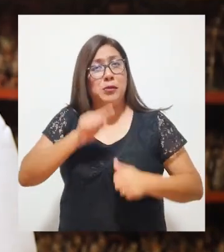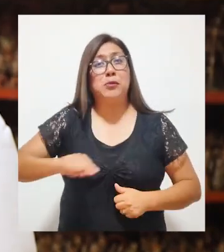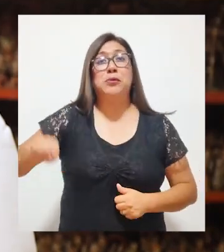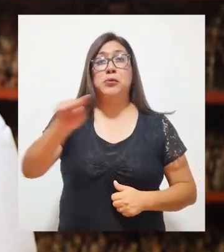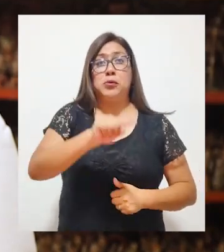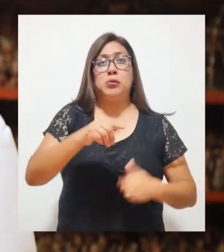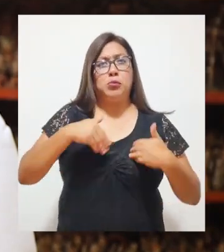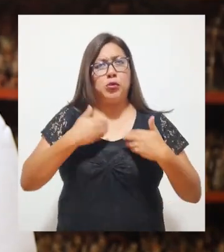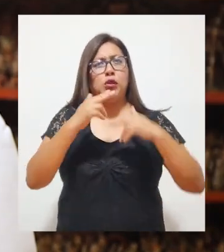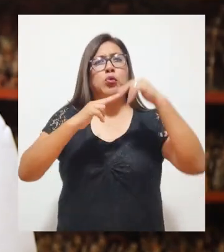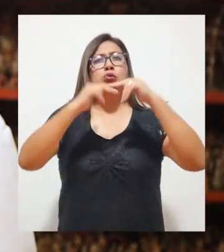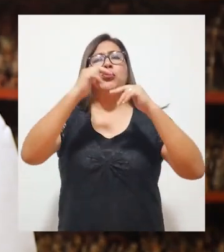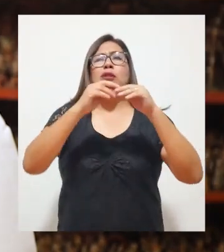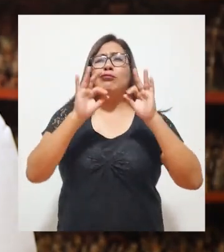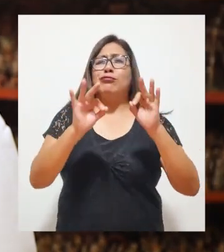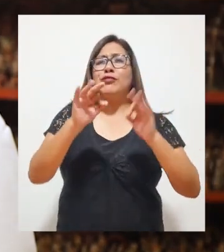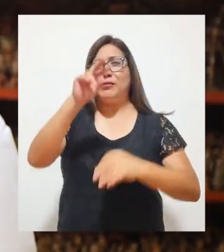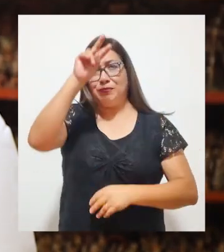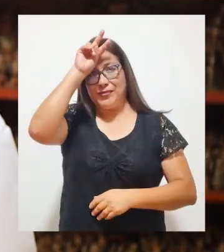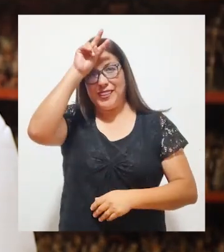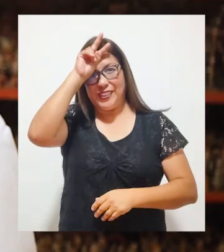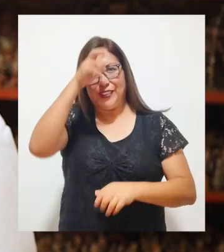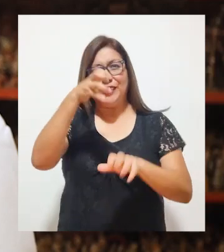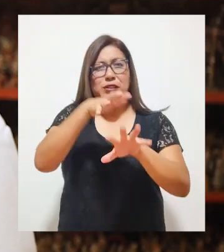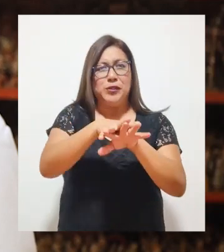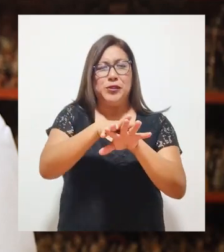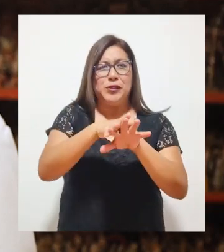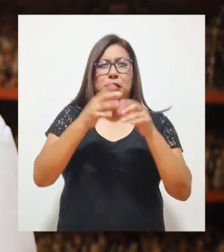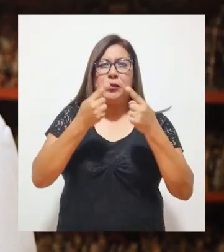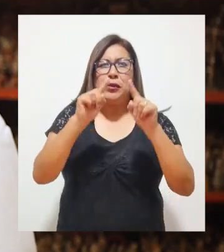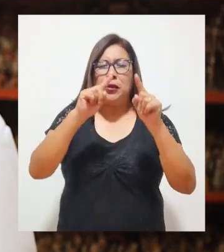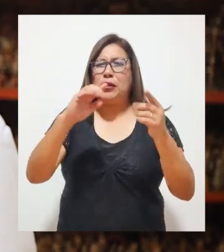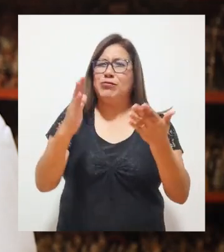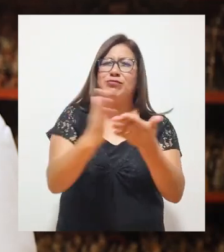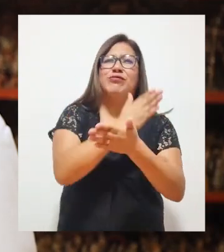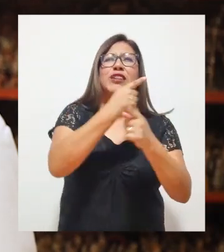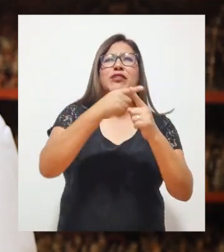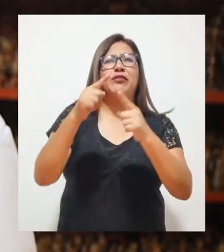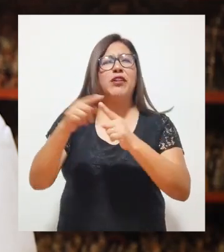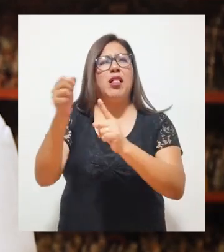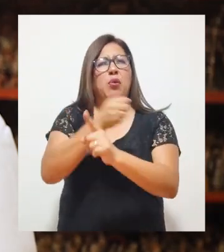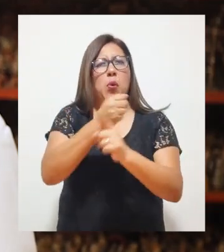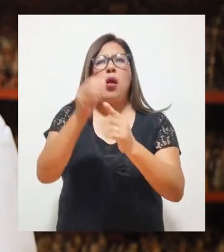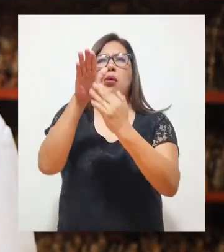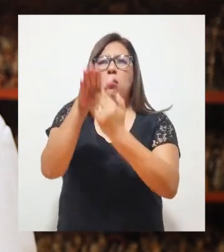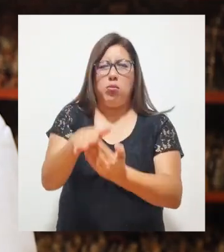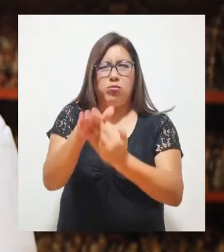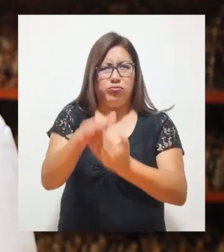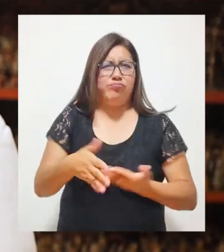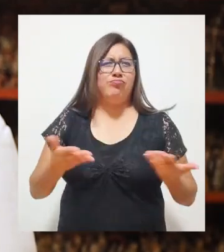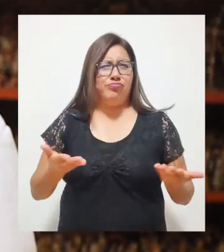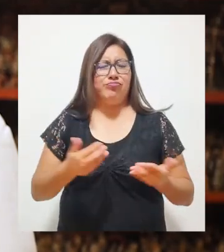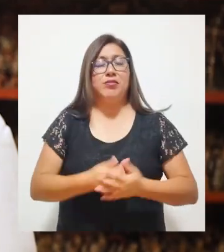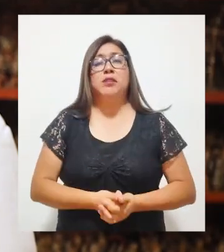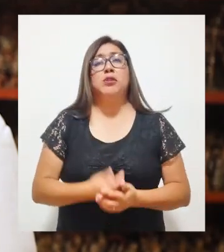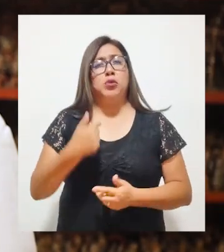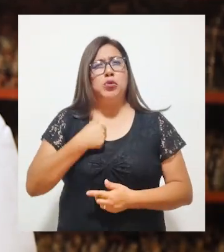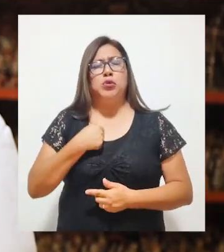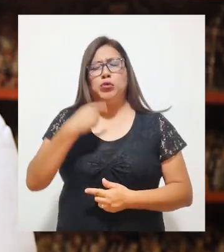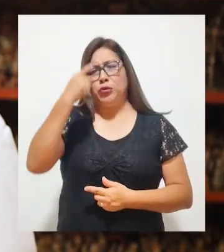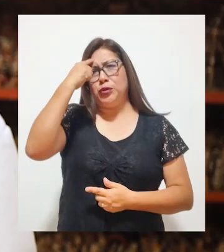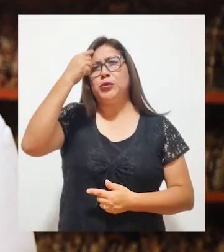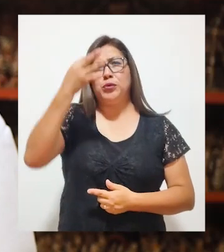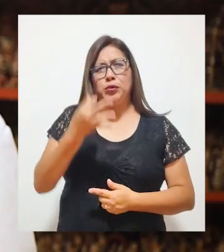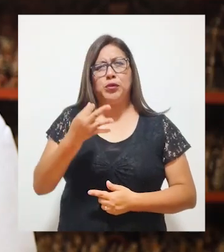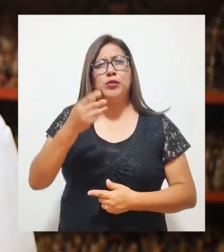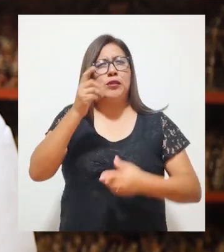y ellos construir un país inclusivo y libre de violencias y de toda forma de discriminación. Estoy convencida